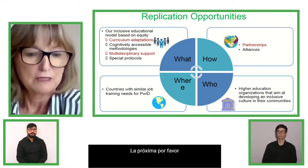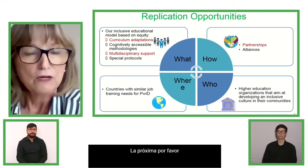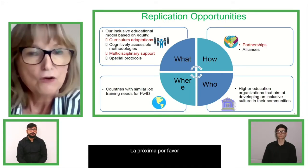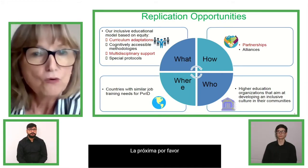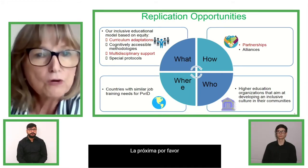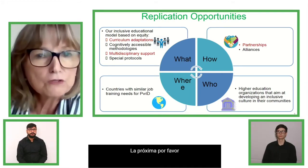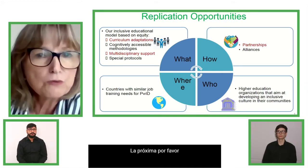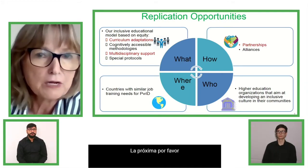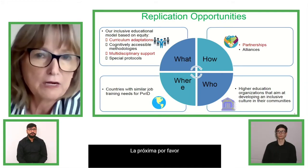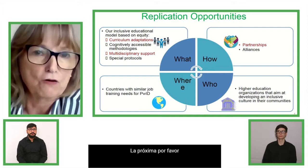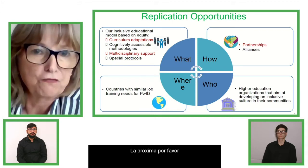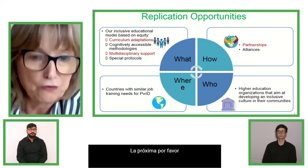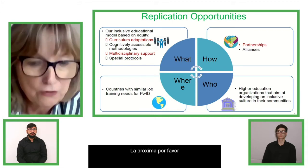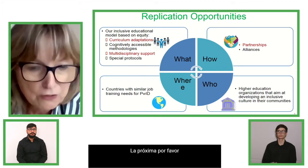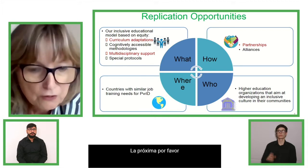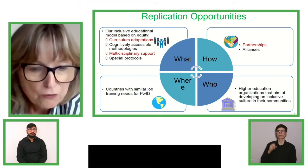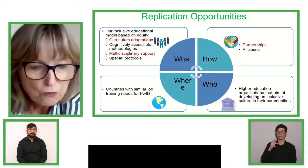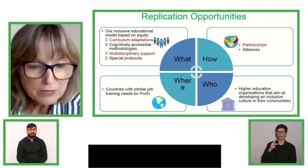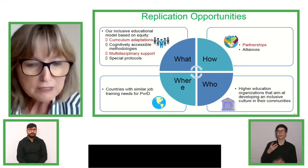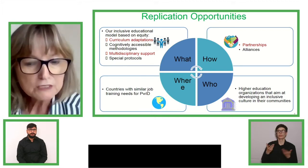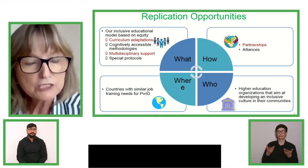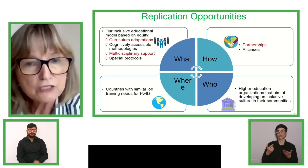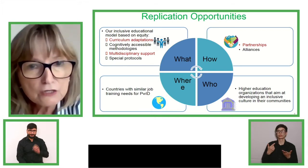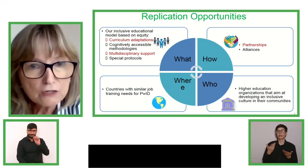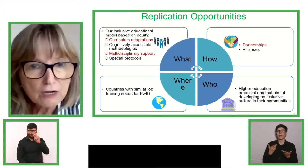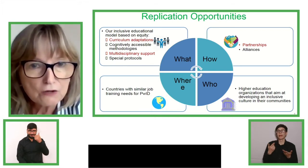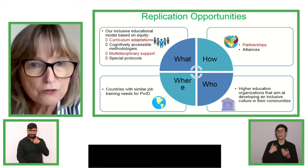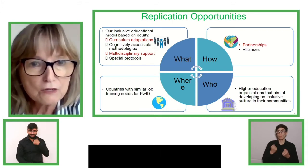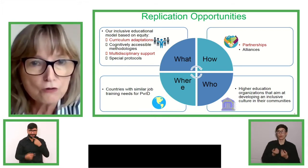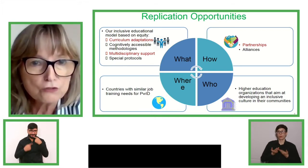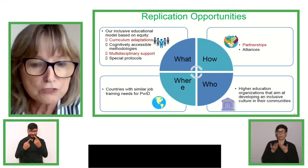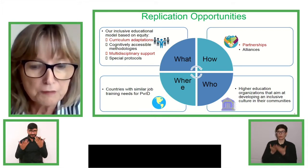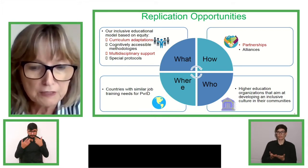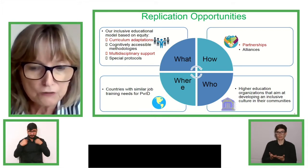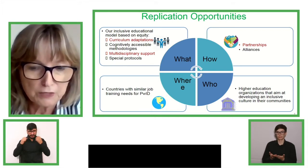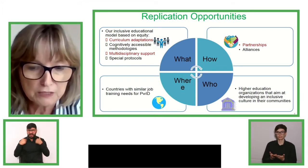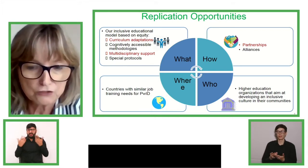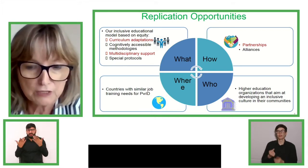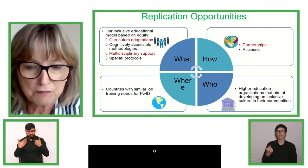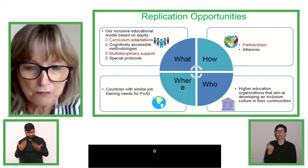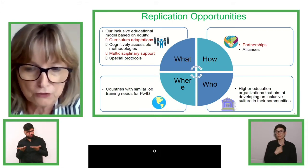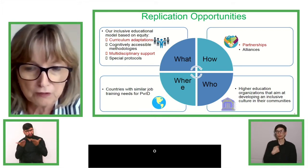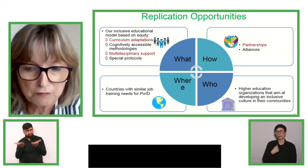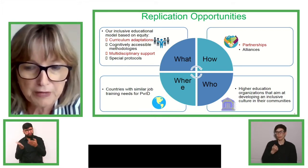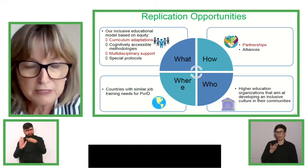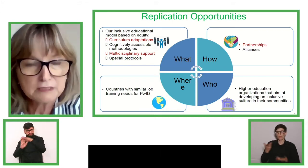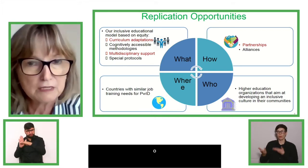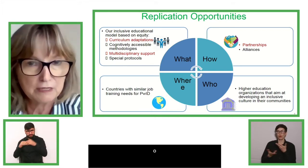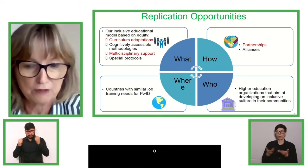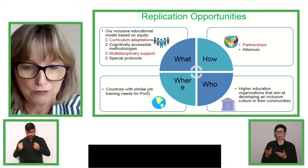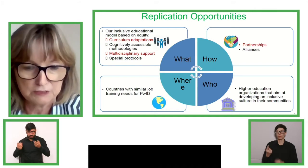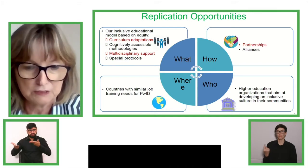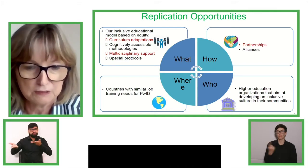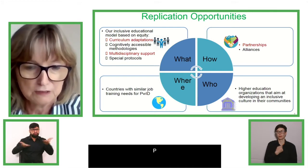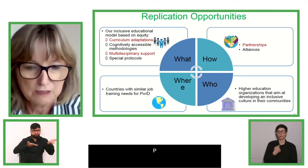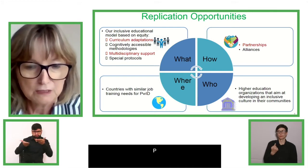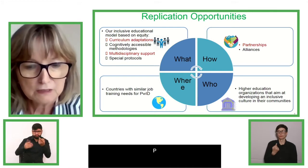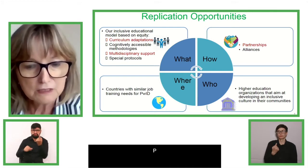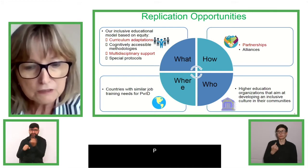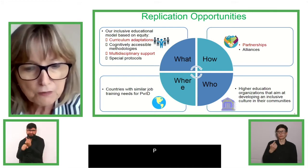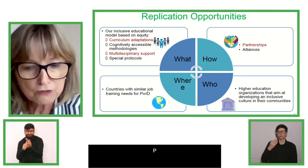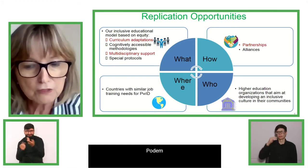Yes. What we can offer? ¿Qué podemos ofrecer? Podemos compartir nuestro